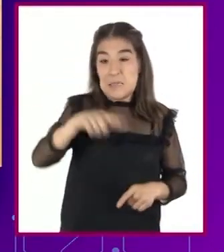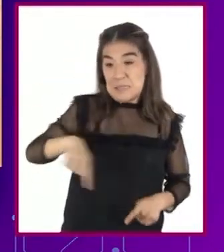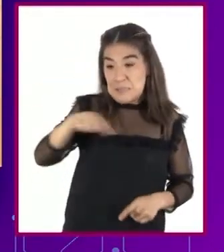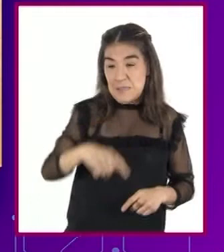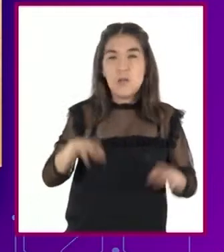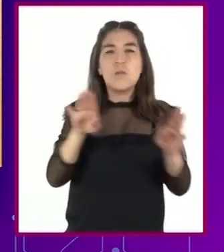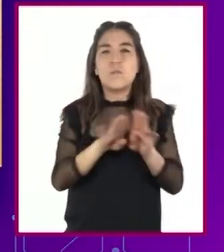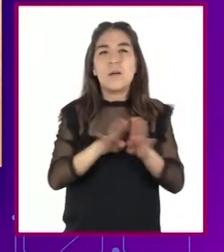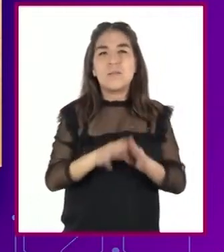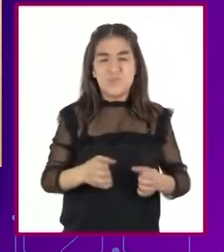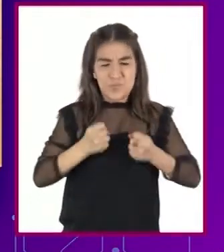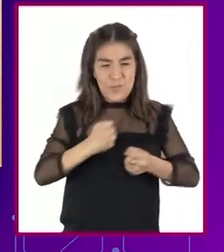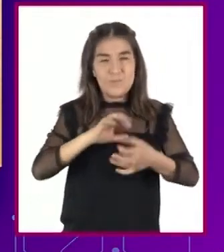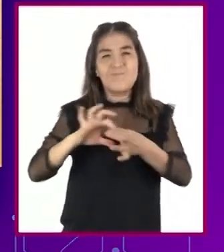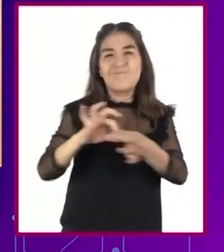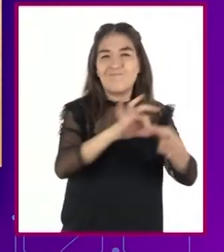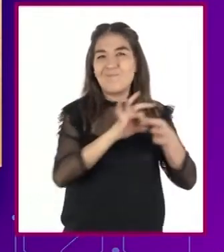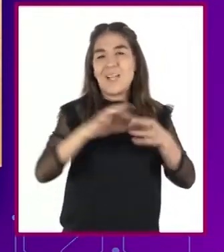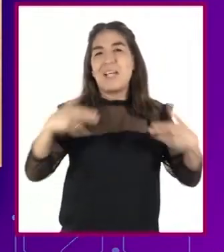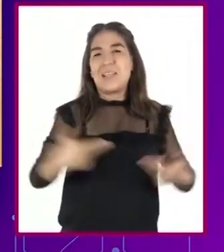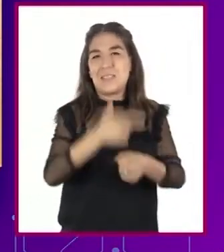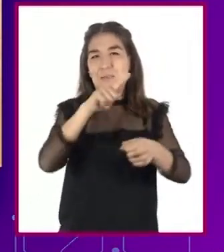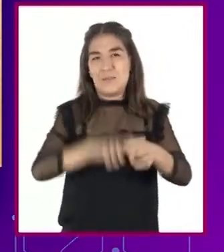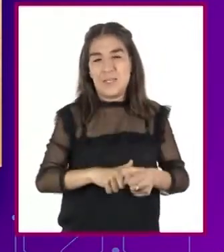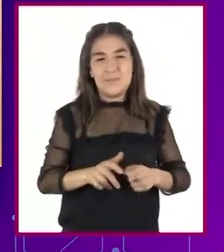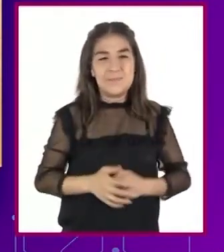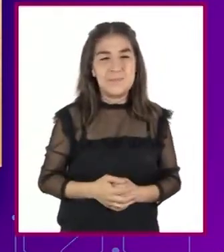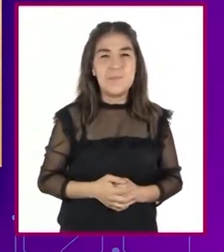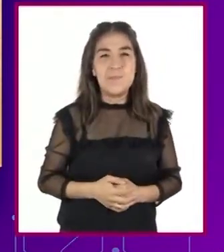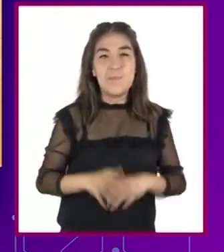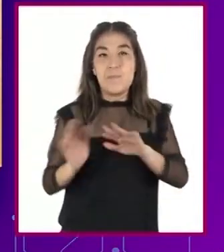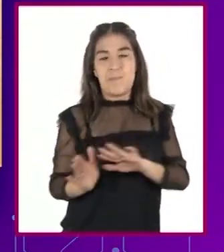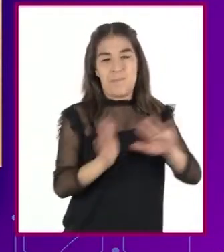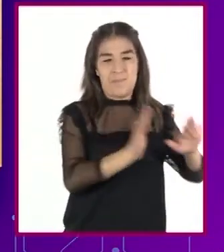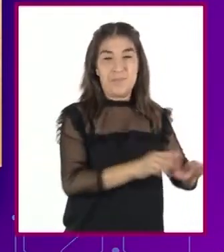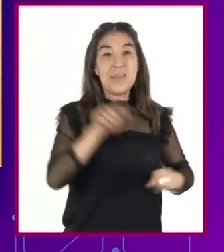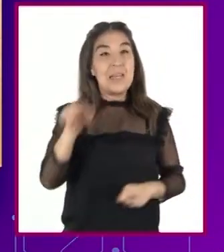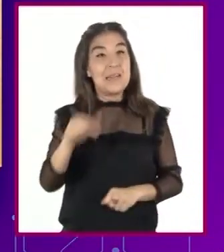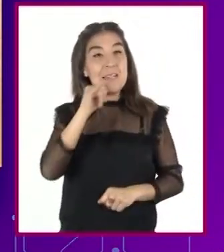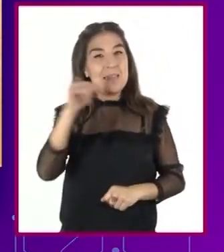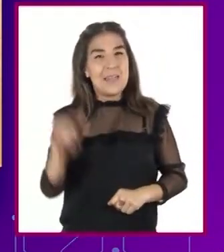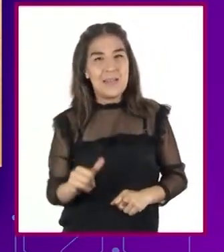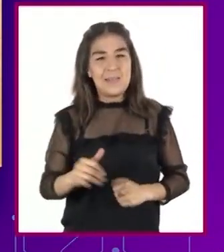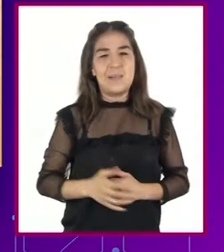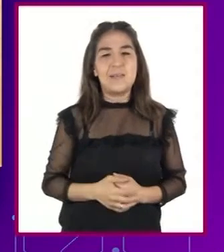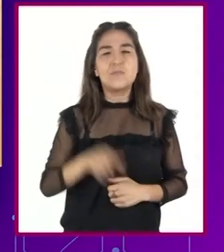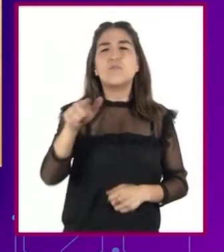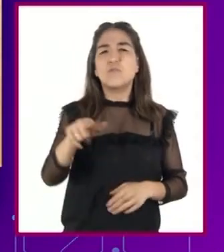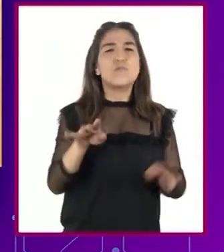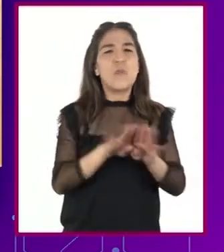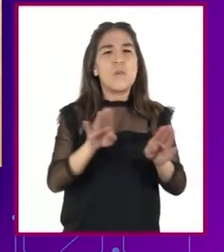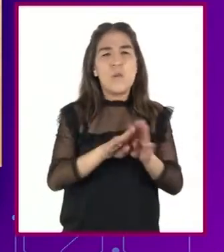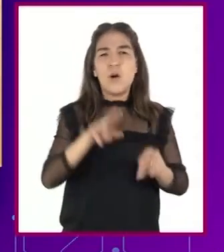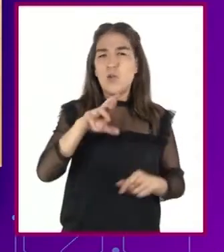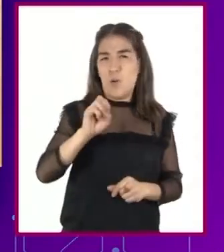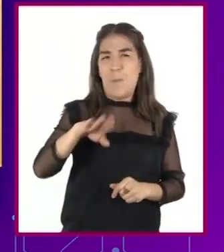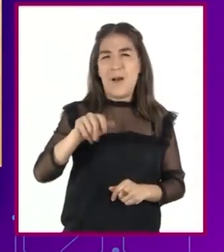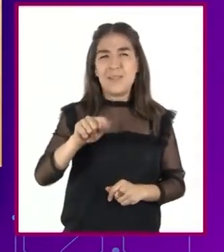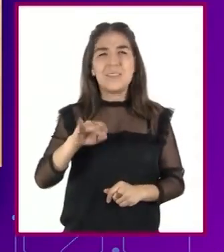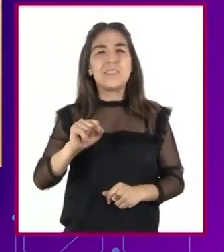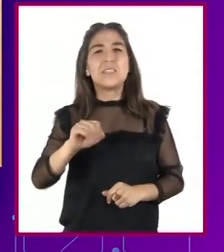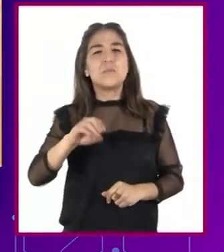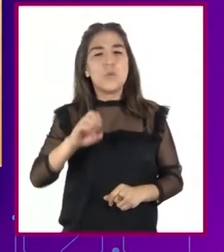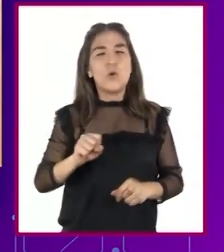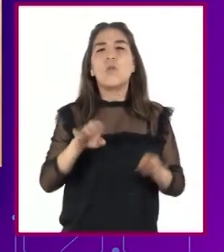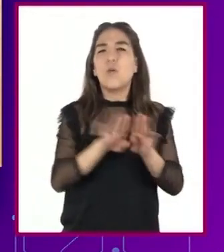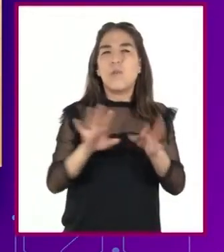en el motor de la unidad nacional. En el caso de Italia, este movimiento cultural promovió la idea de la